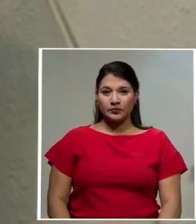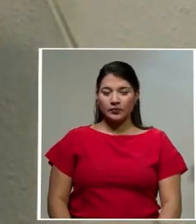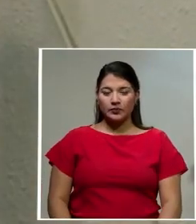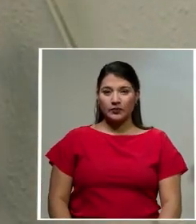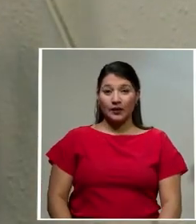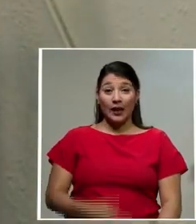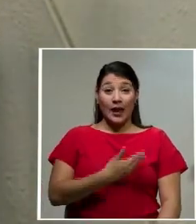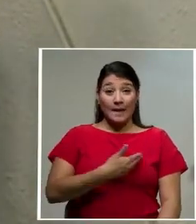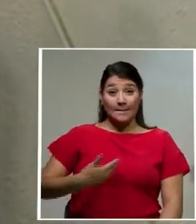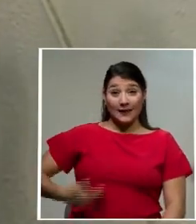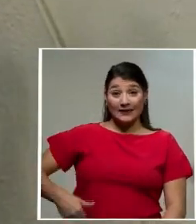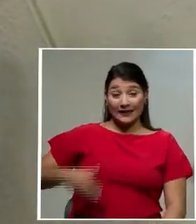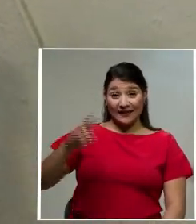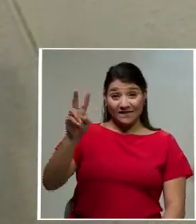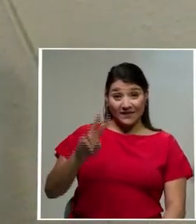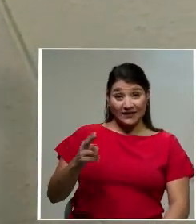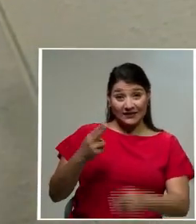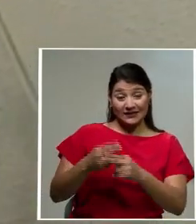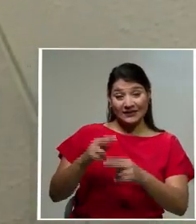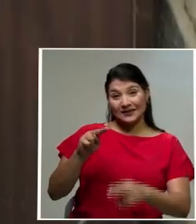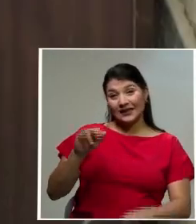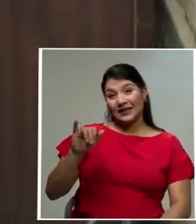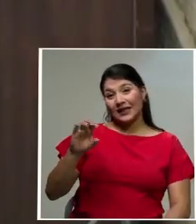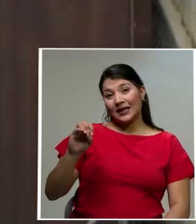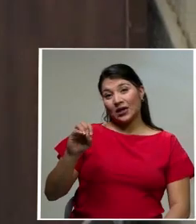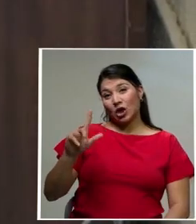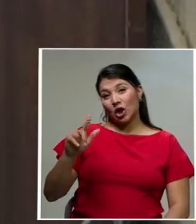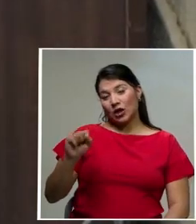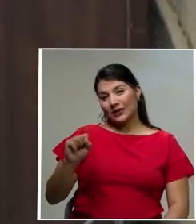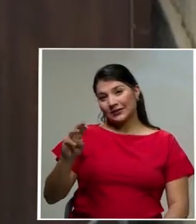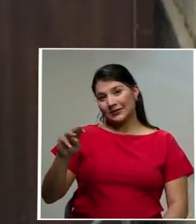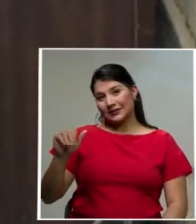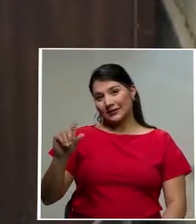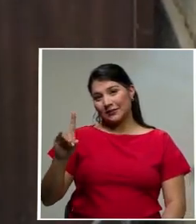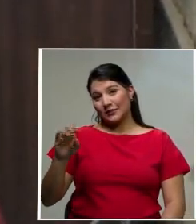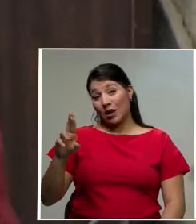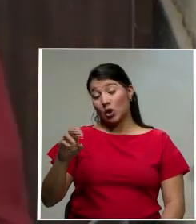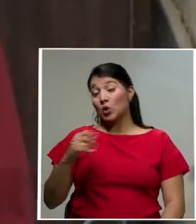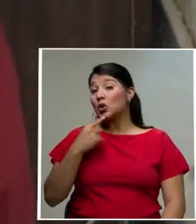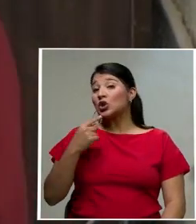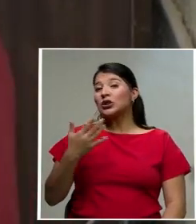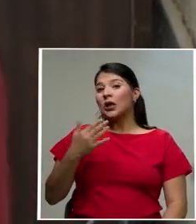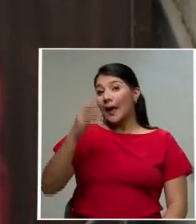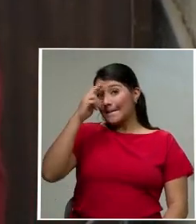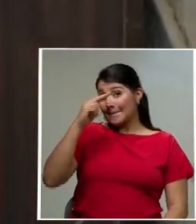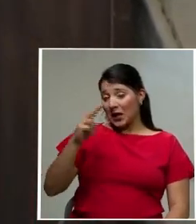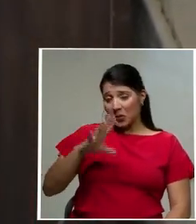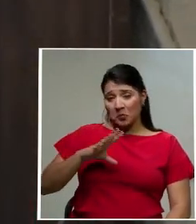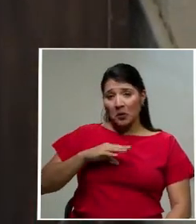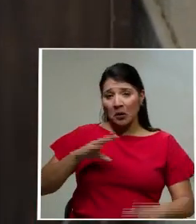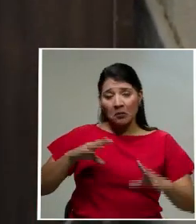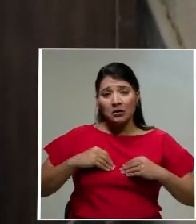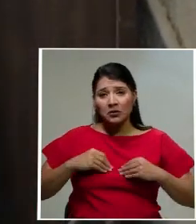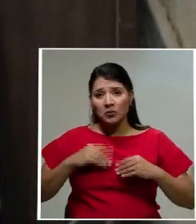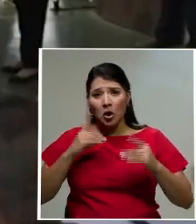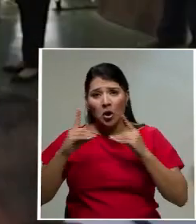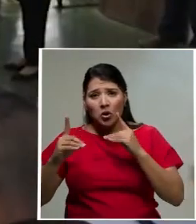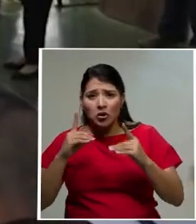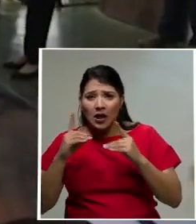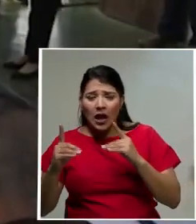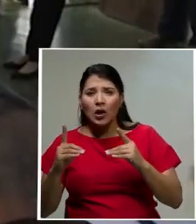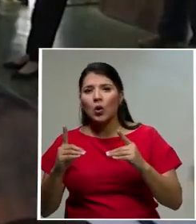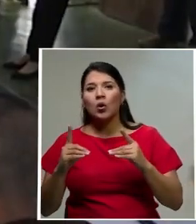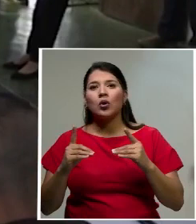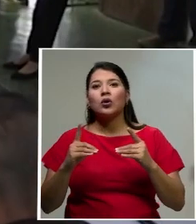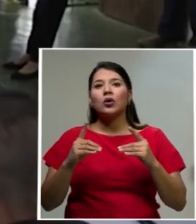El presidente de Venezuela, Nicolás Maduro, confirmó el domingo que México se ofreció como sede del diálogo entre su gobierno y la oposición